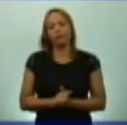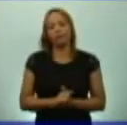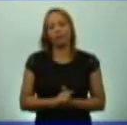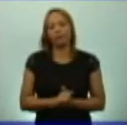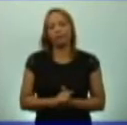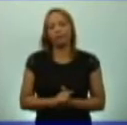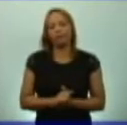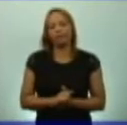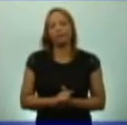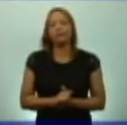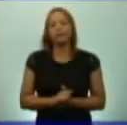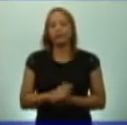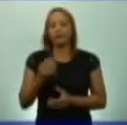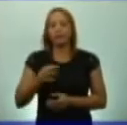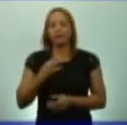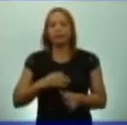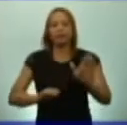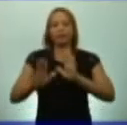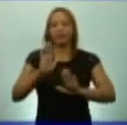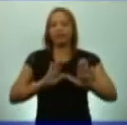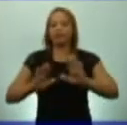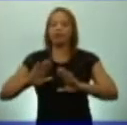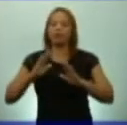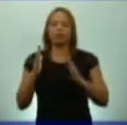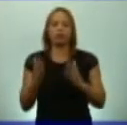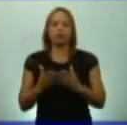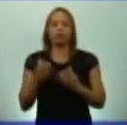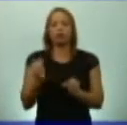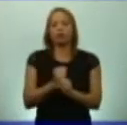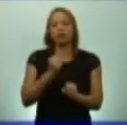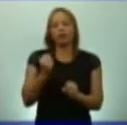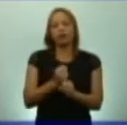la Confederación Nacional de Obreros de Cuba. Y en el año